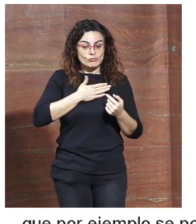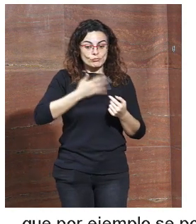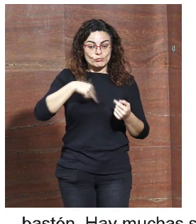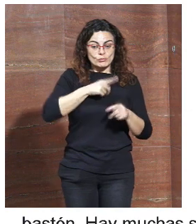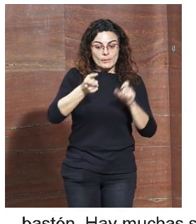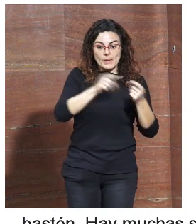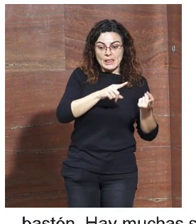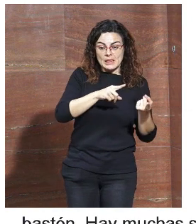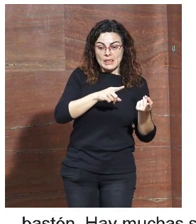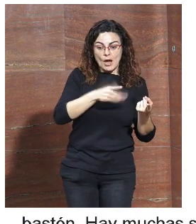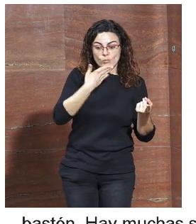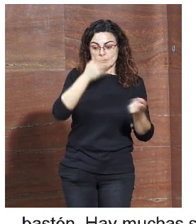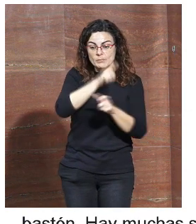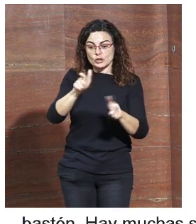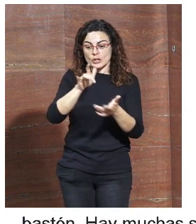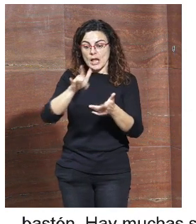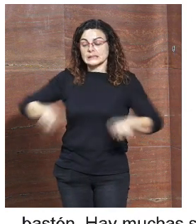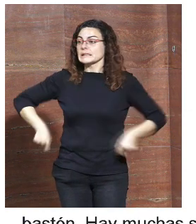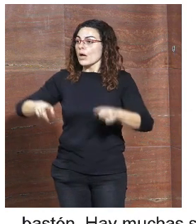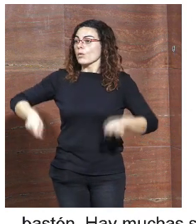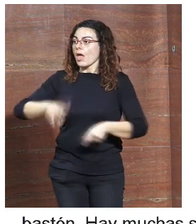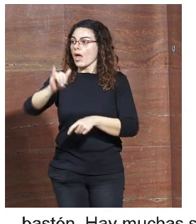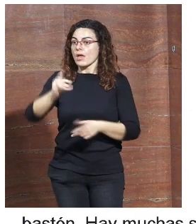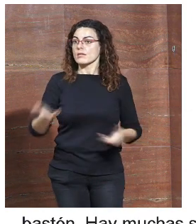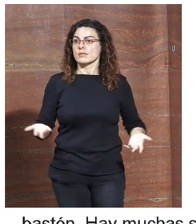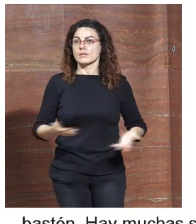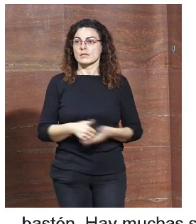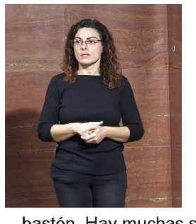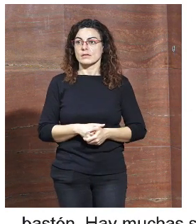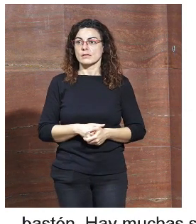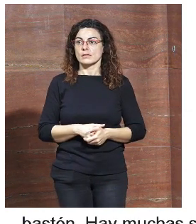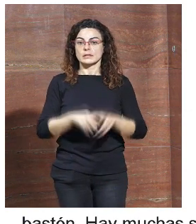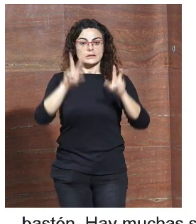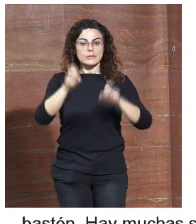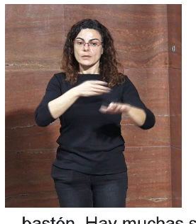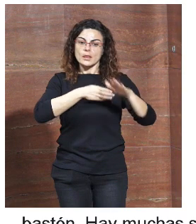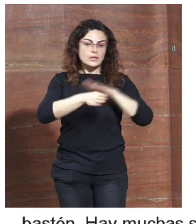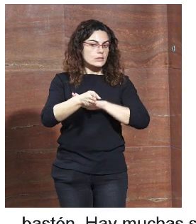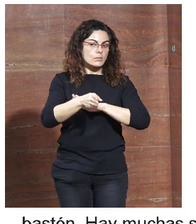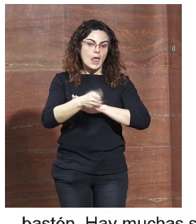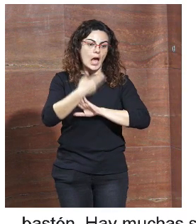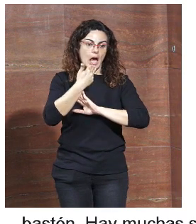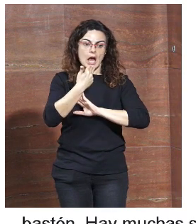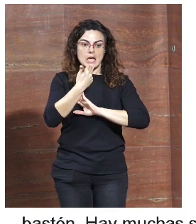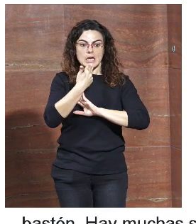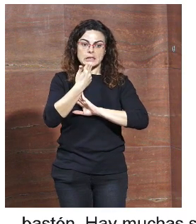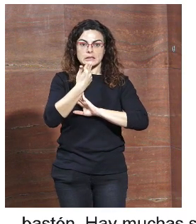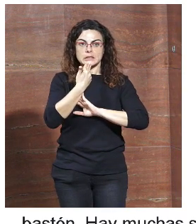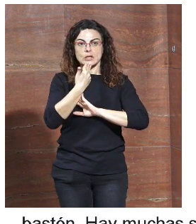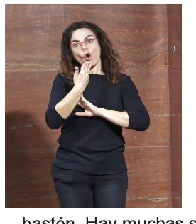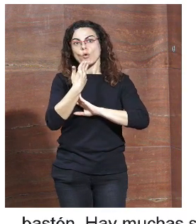las personas que tienen silla de ruedas, que la accesibilidad es prácticamente nula.